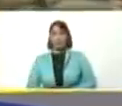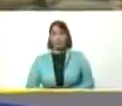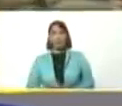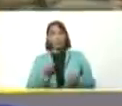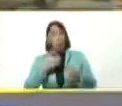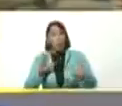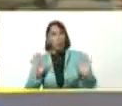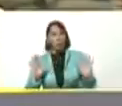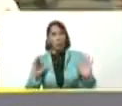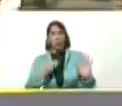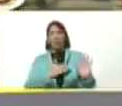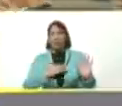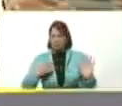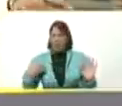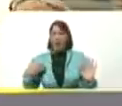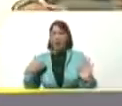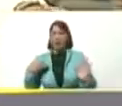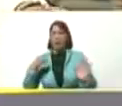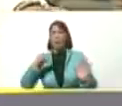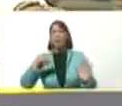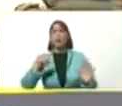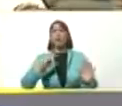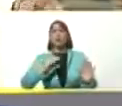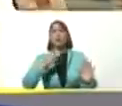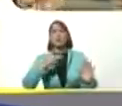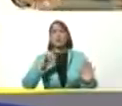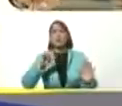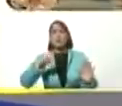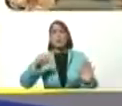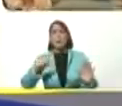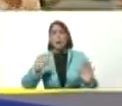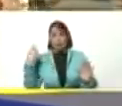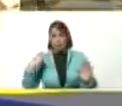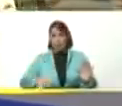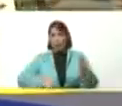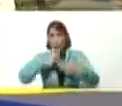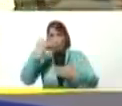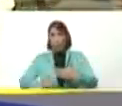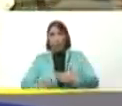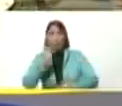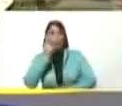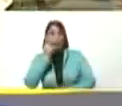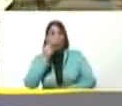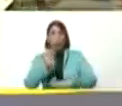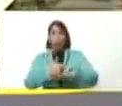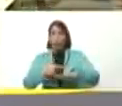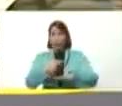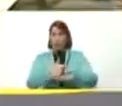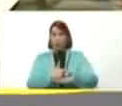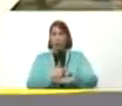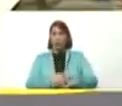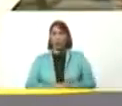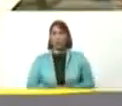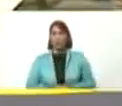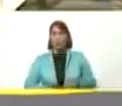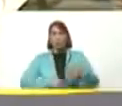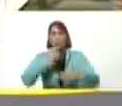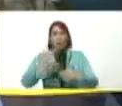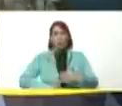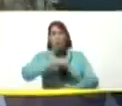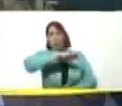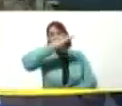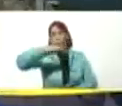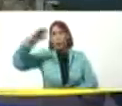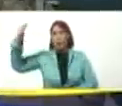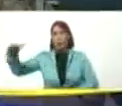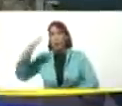Bueno, ¿quieren ir a Mochima? Tengo el proyecto. Señor gobernador, un proyecto en las montañas frente a Mochima